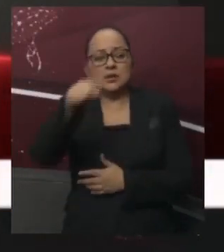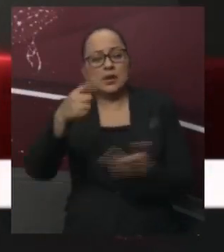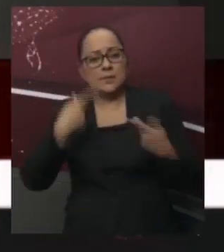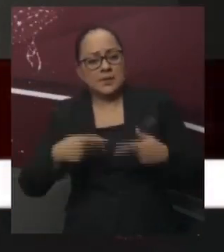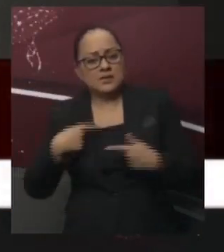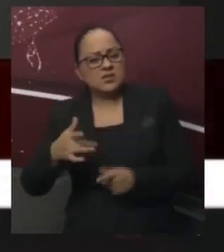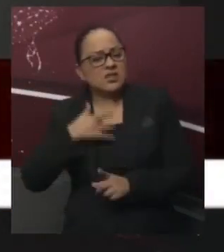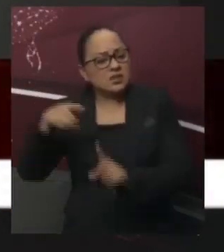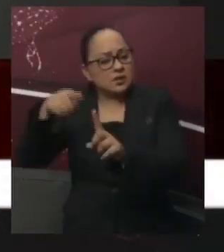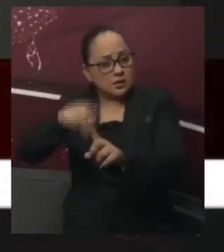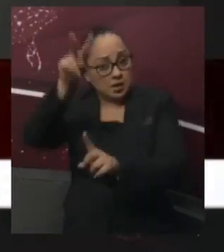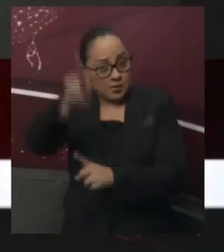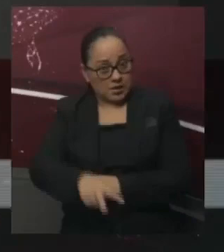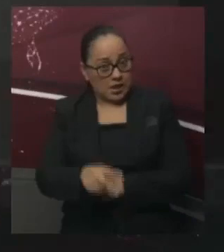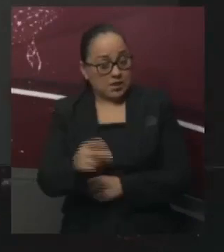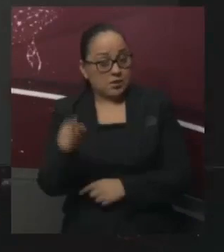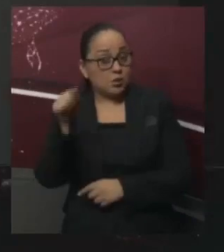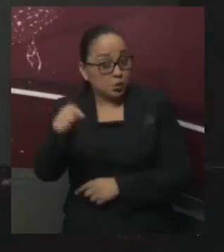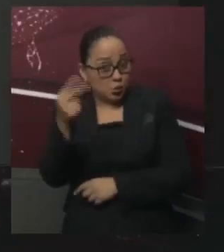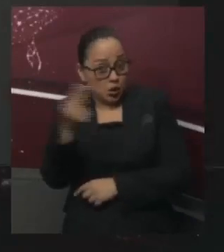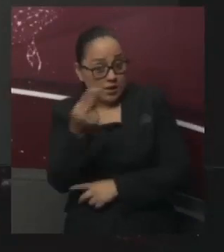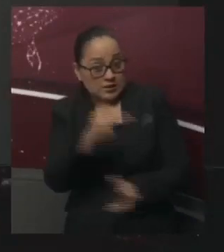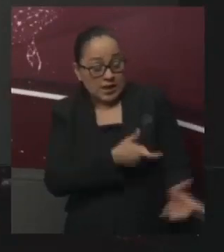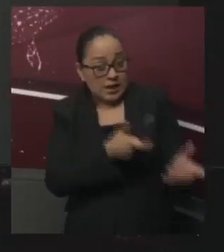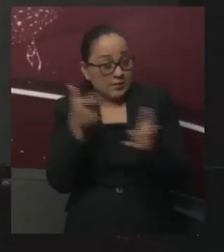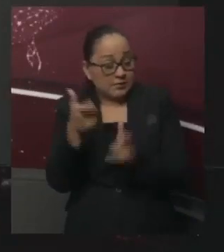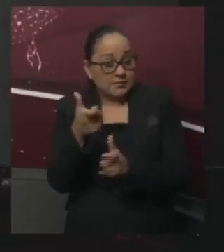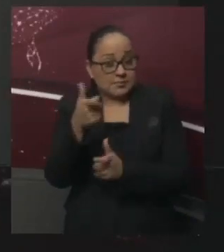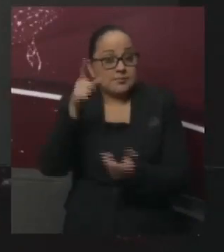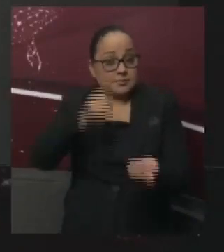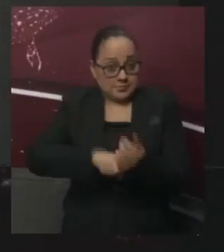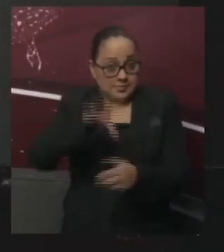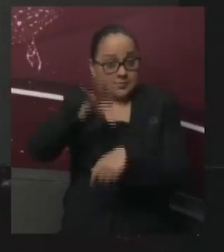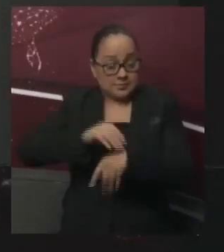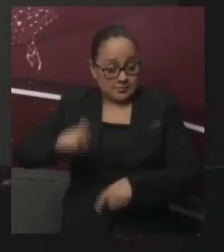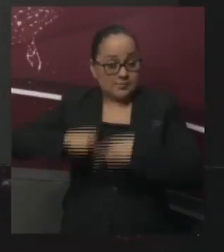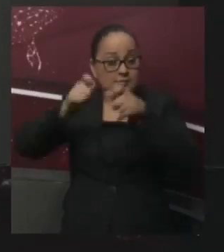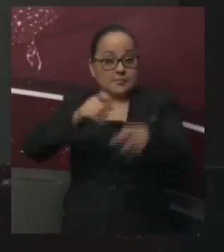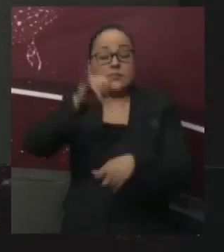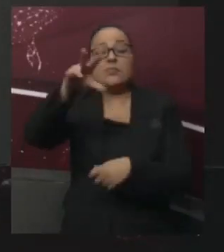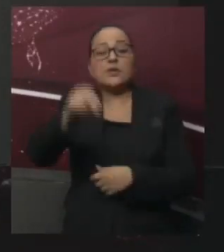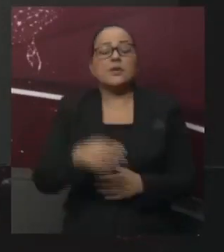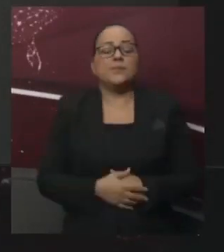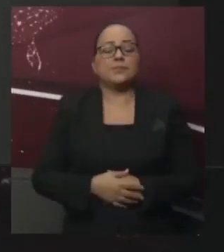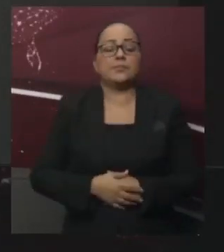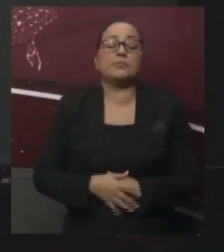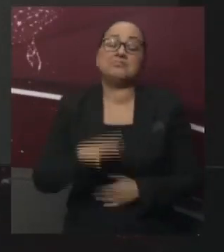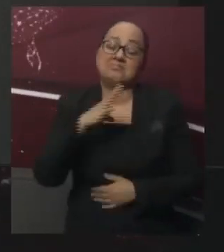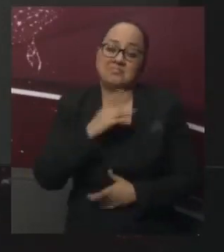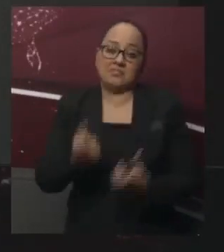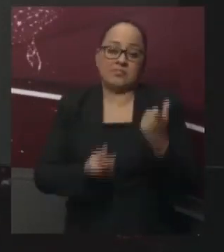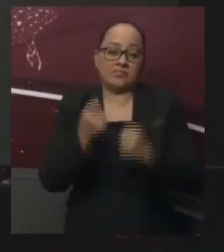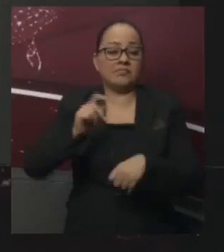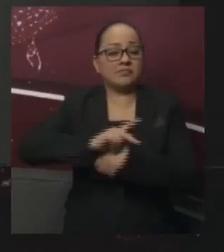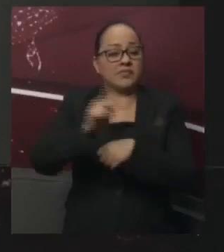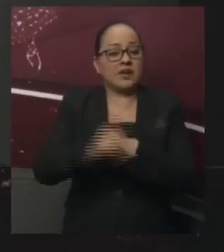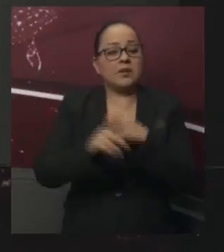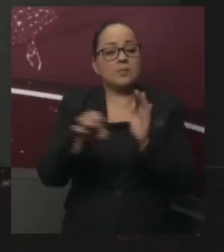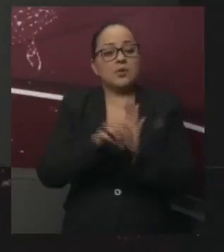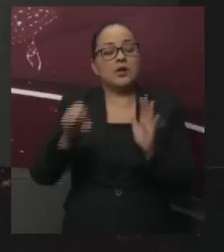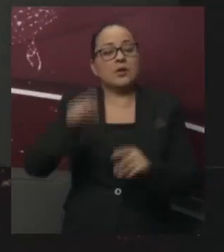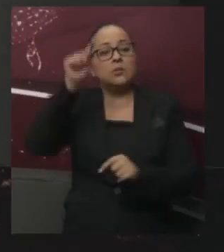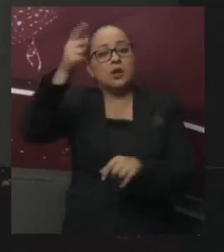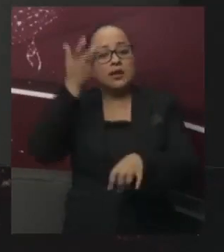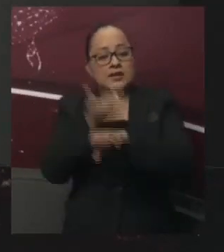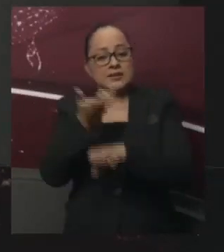si las necesidades del mismo implica que él esté armado, ¿no? Como en otros países sucede, caso ejemplar el de los